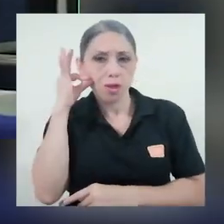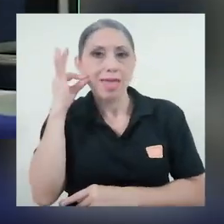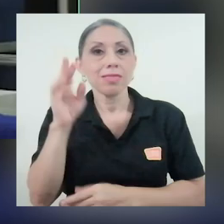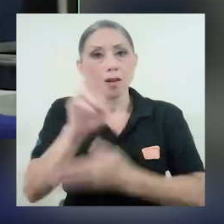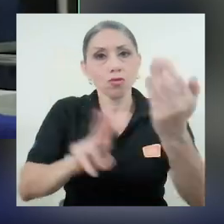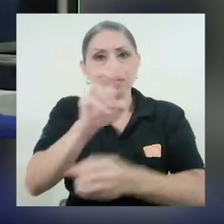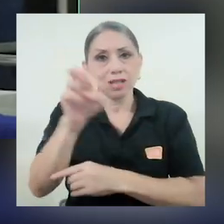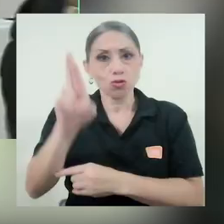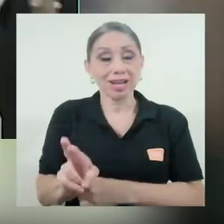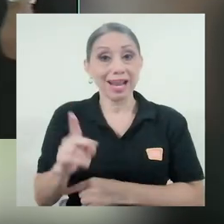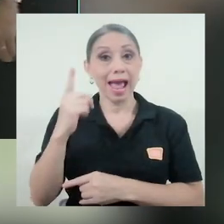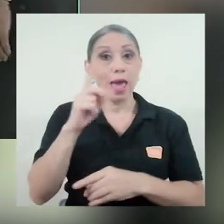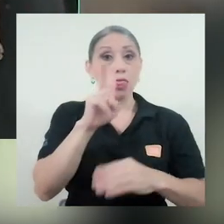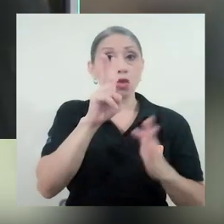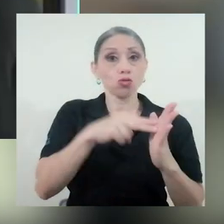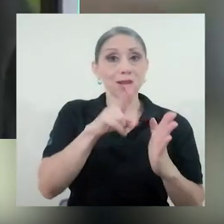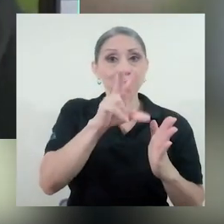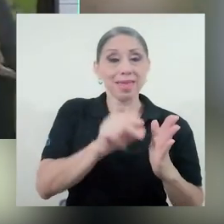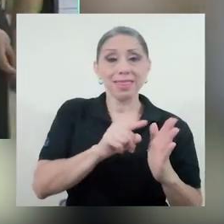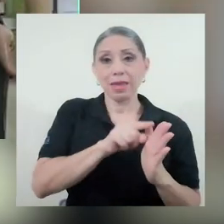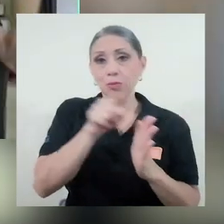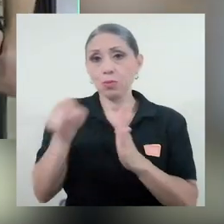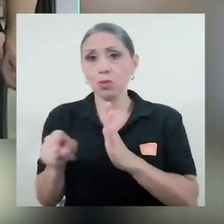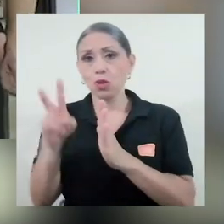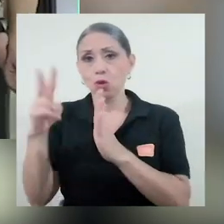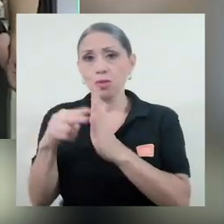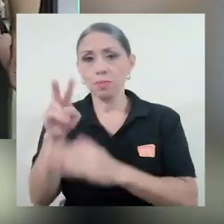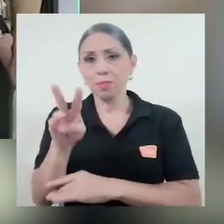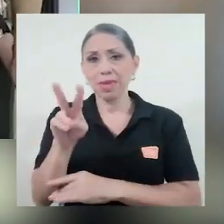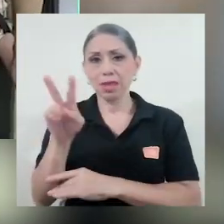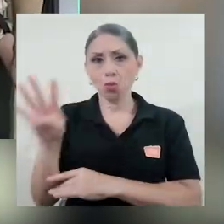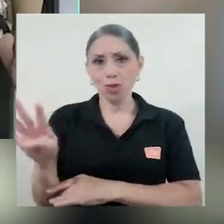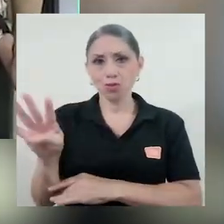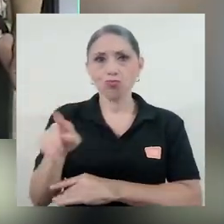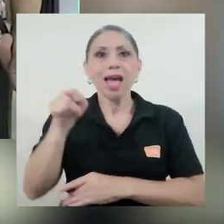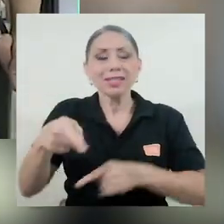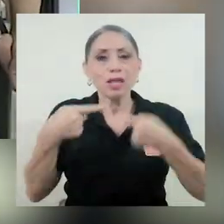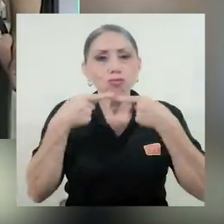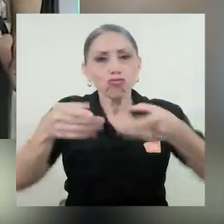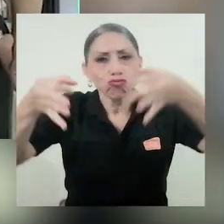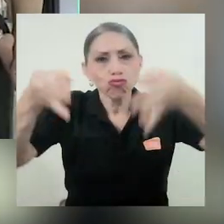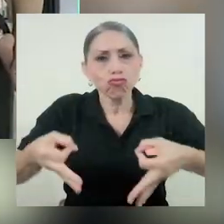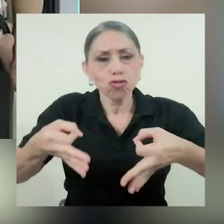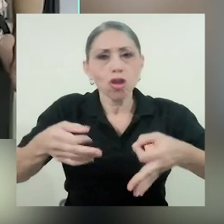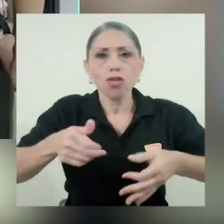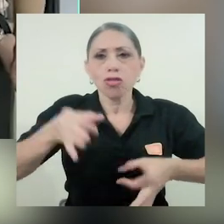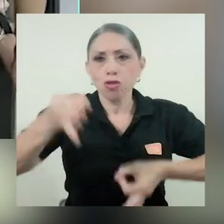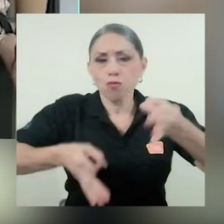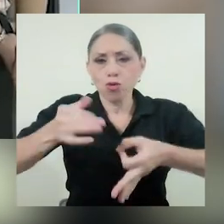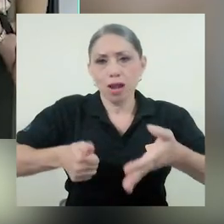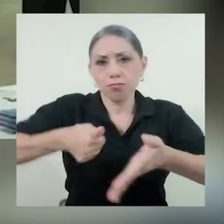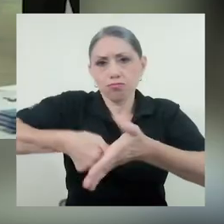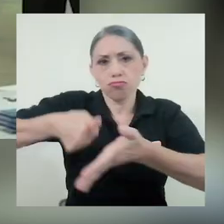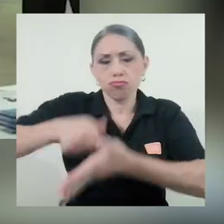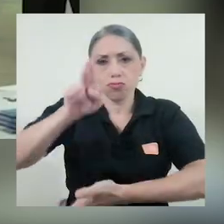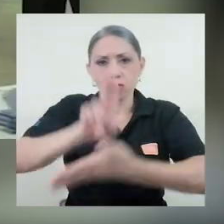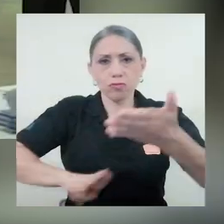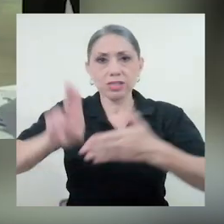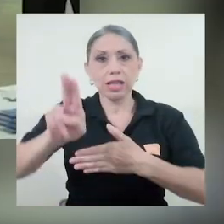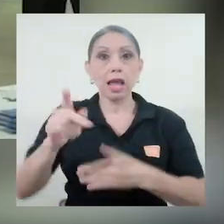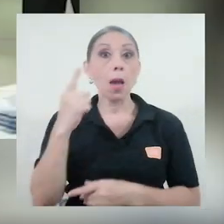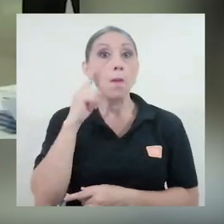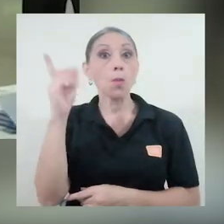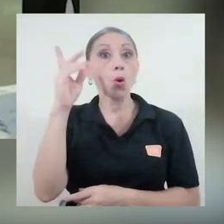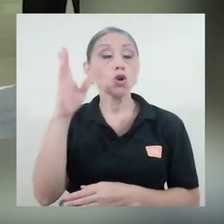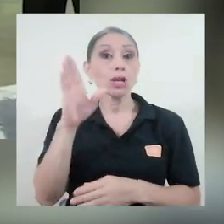periodo 2020-2024. Así lo ha confirmado el Tribunal Electoral Universitario. Dadas las